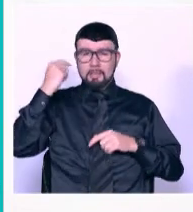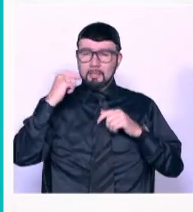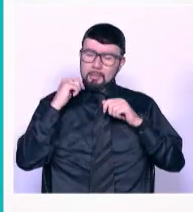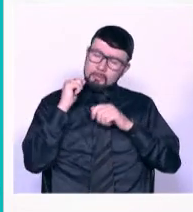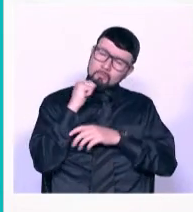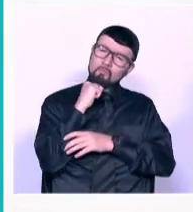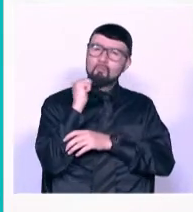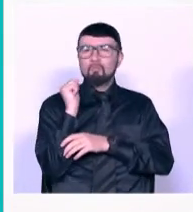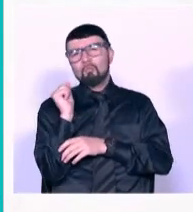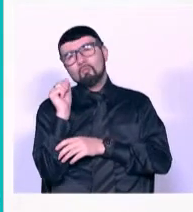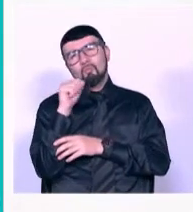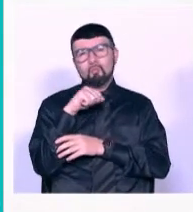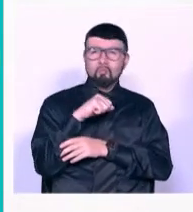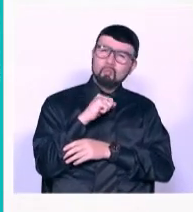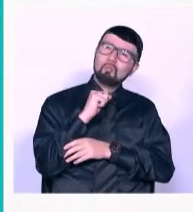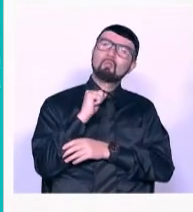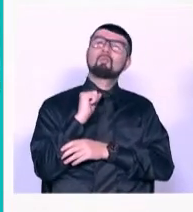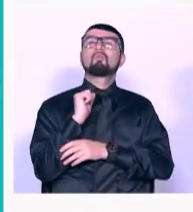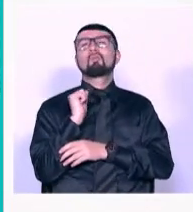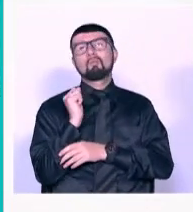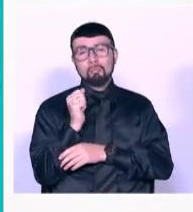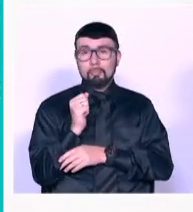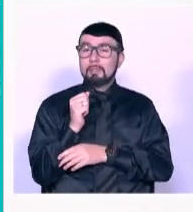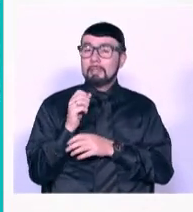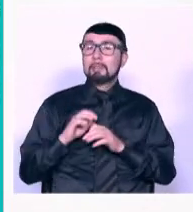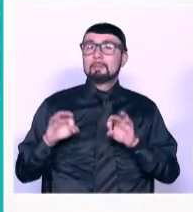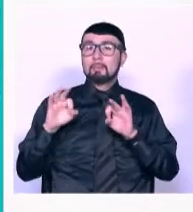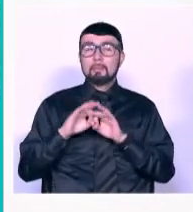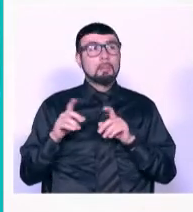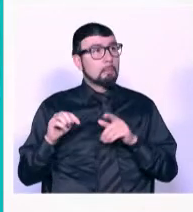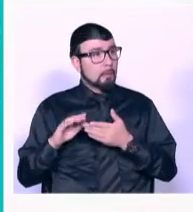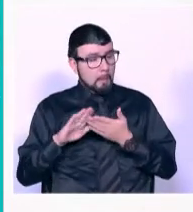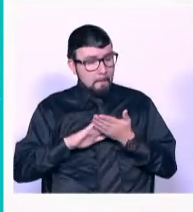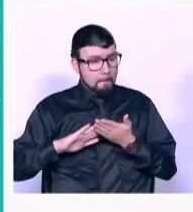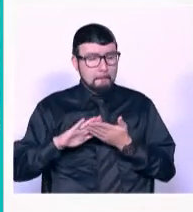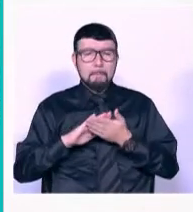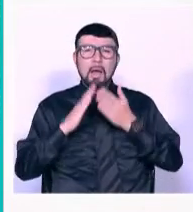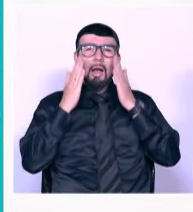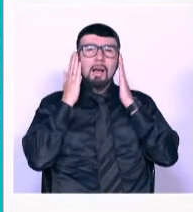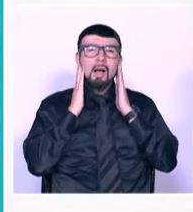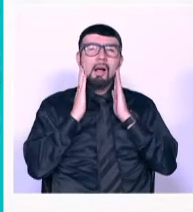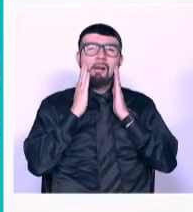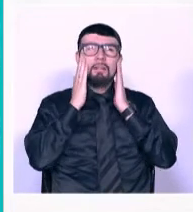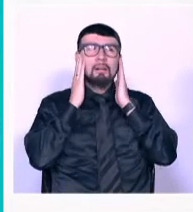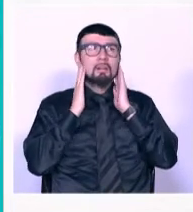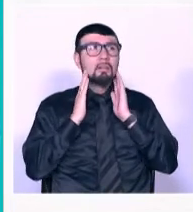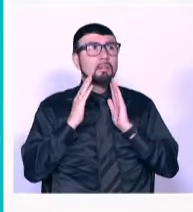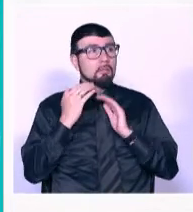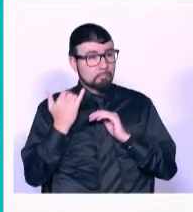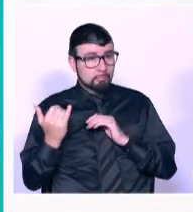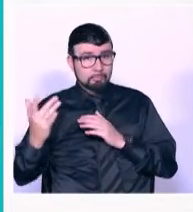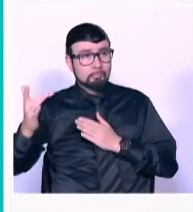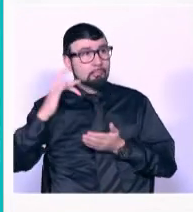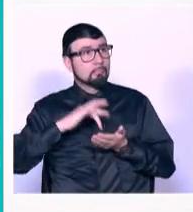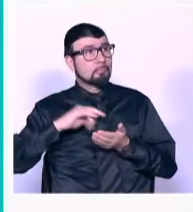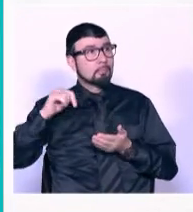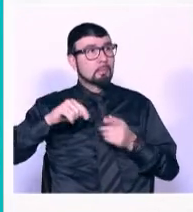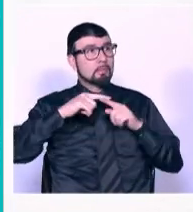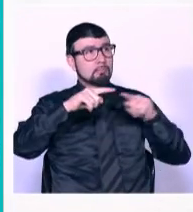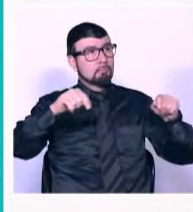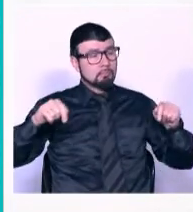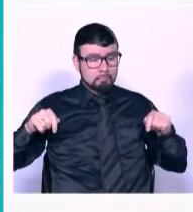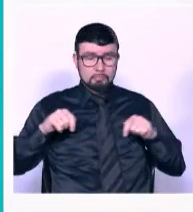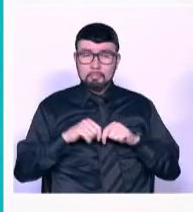importantes. Unos masajes. Nosotros realizamos en el Parque de la Salud